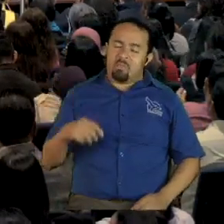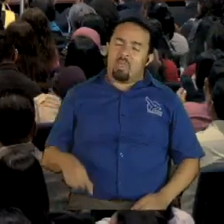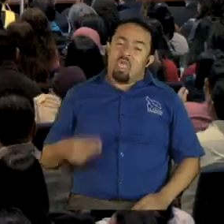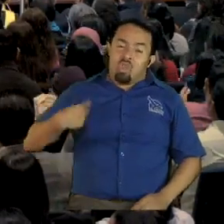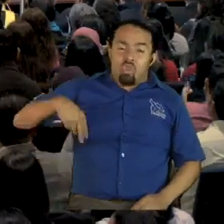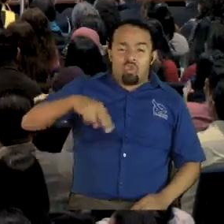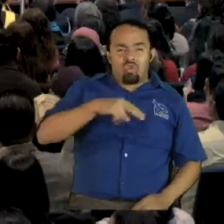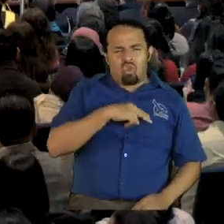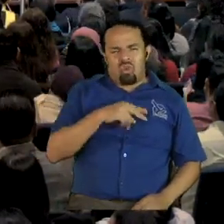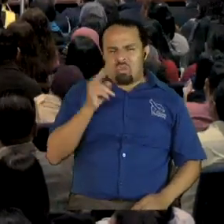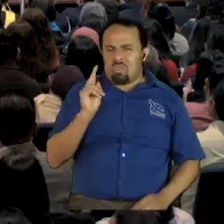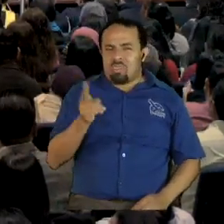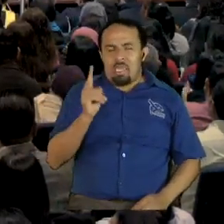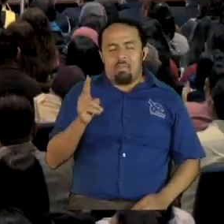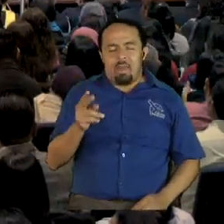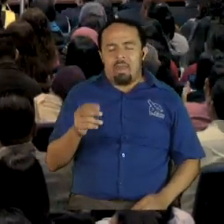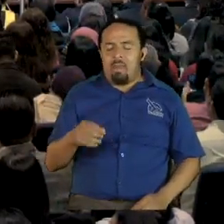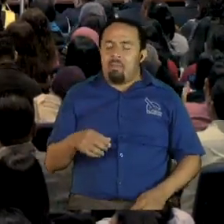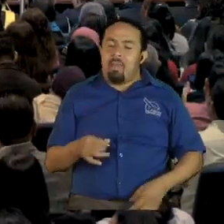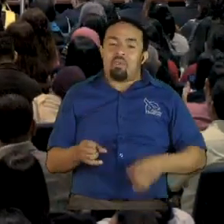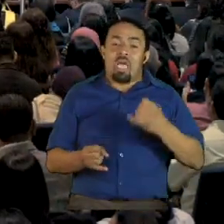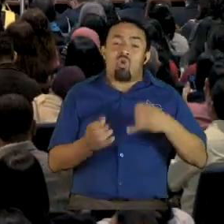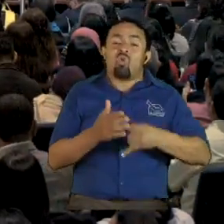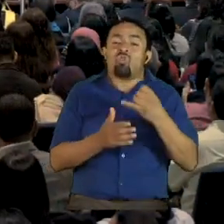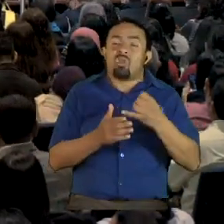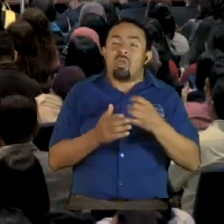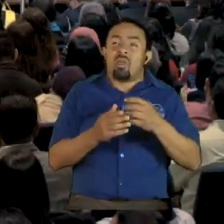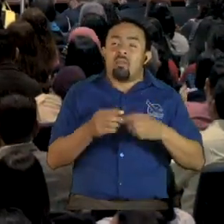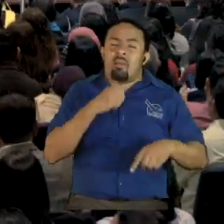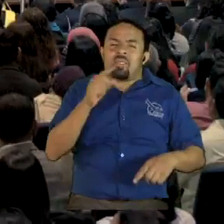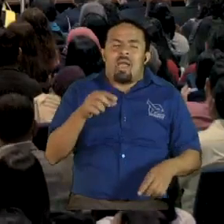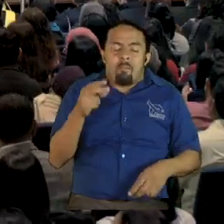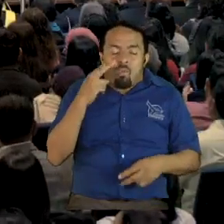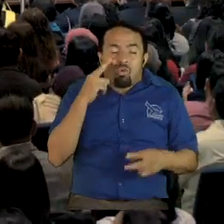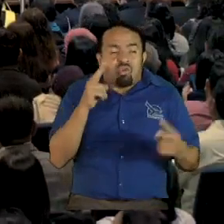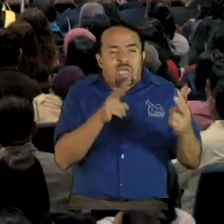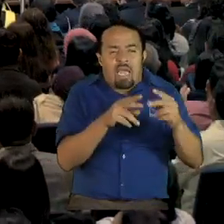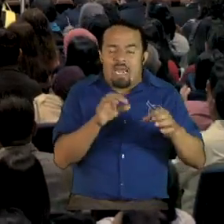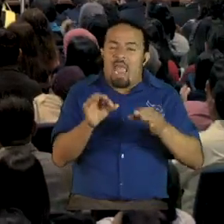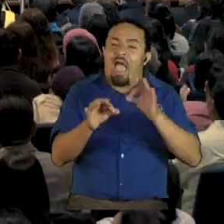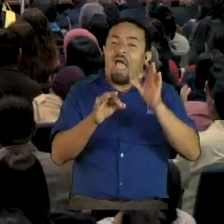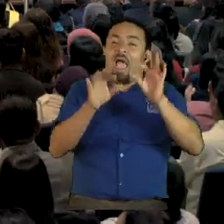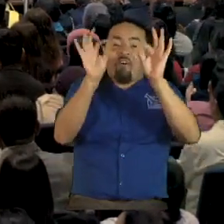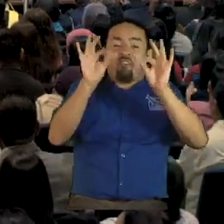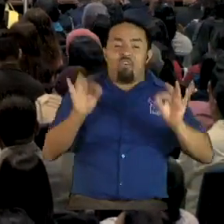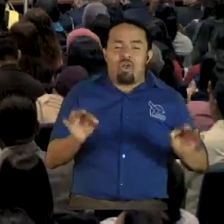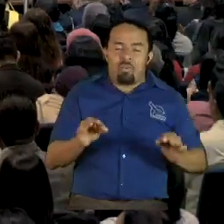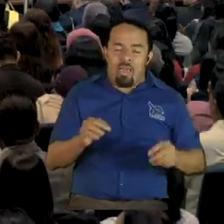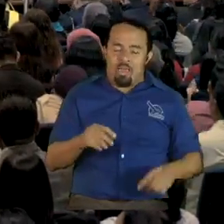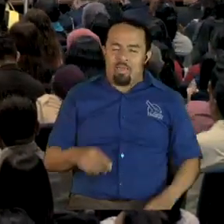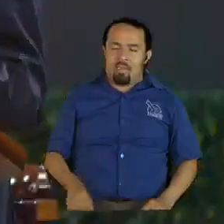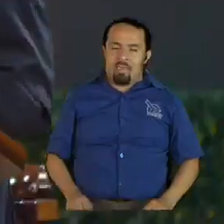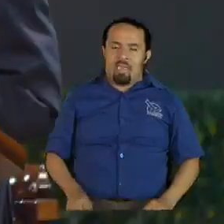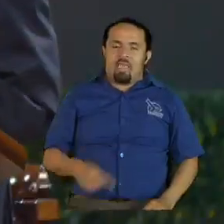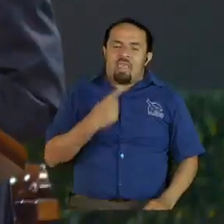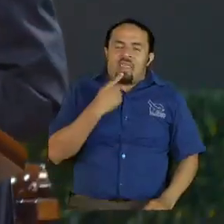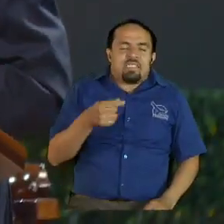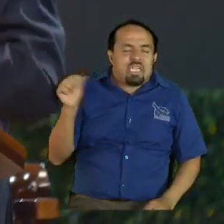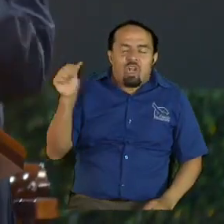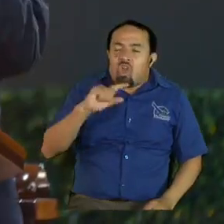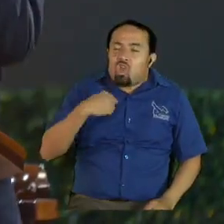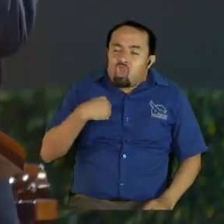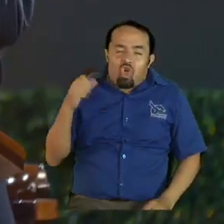es que nosotros siempre nos vamos a justificar ante cualquier problema. Usted tiene un problema con su cónyuge y aunque usted haya